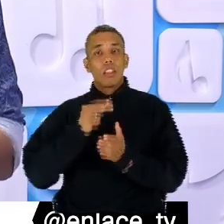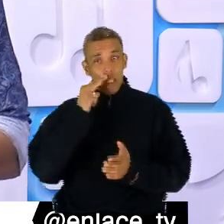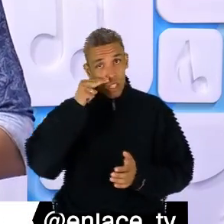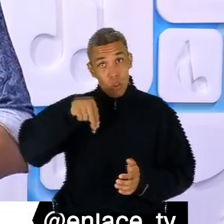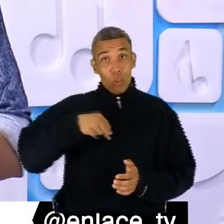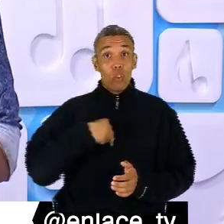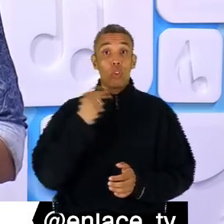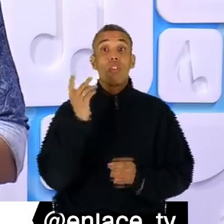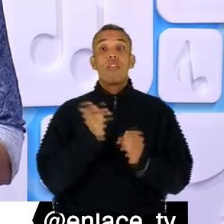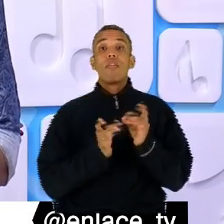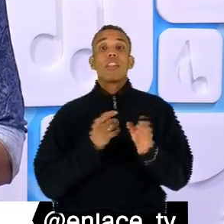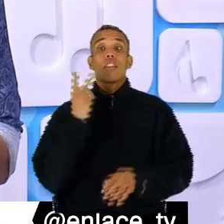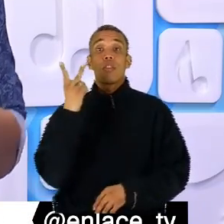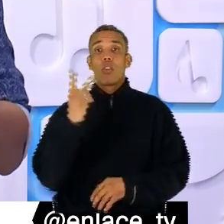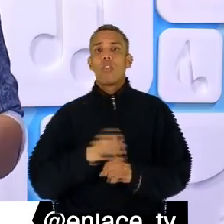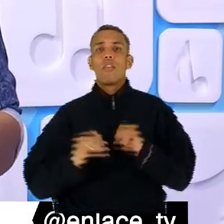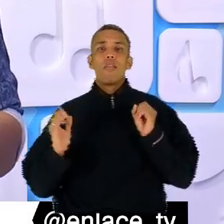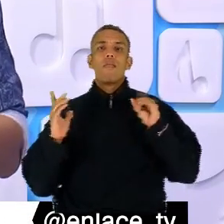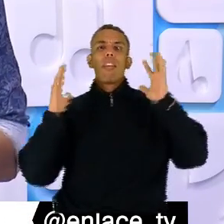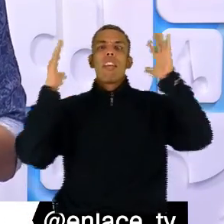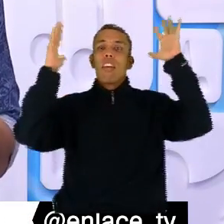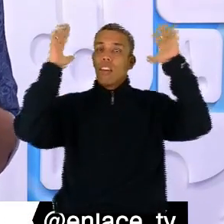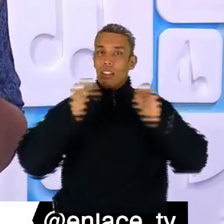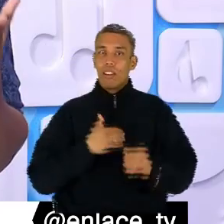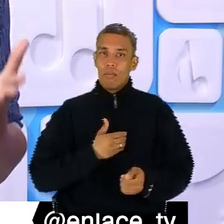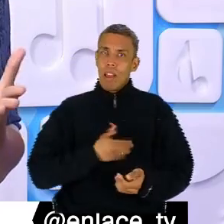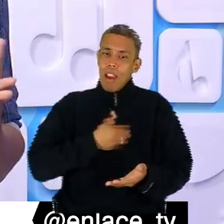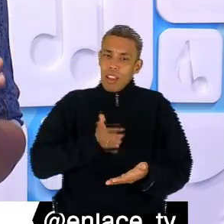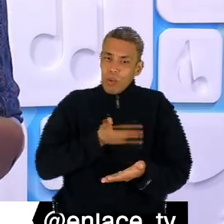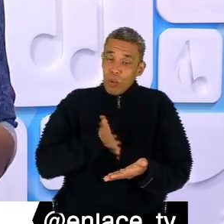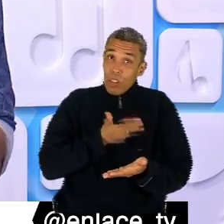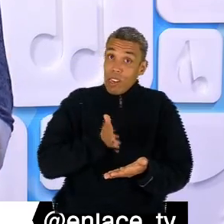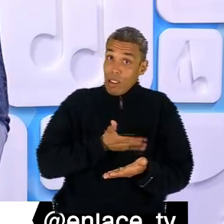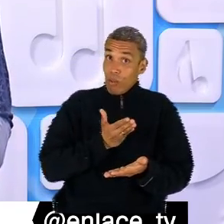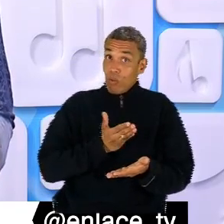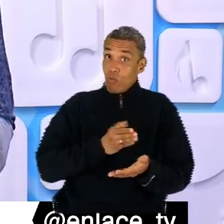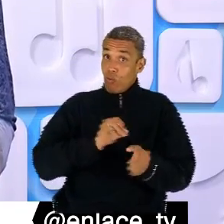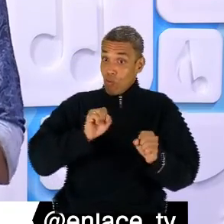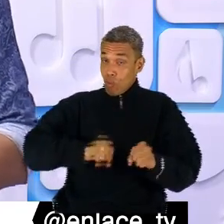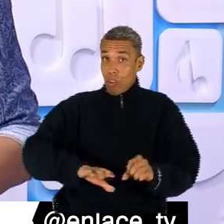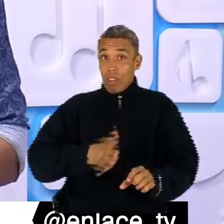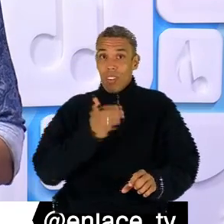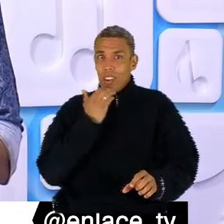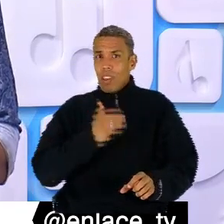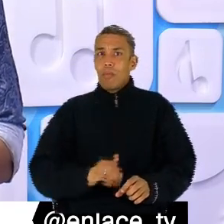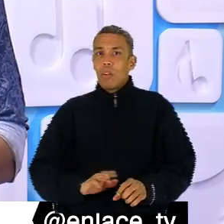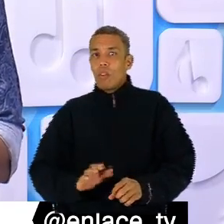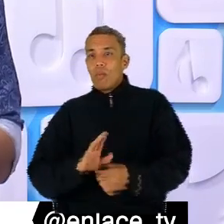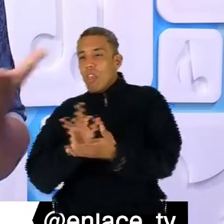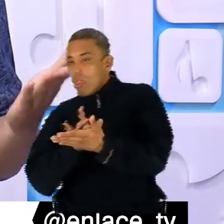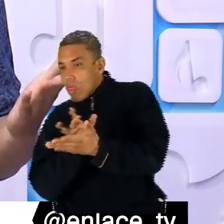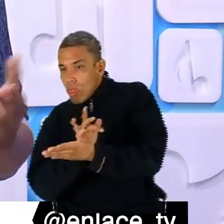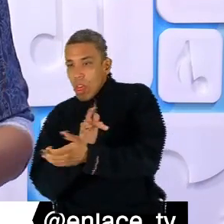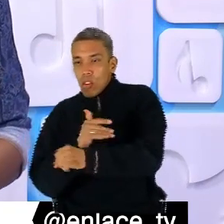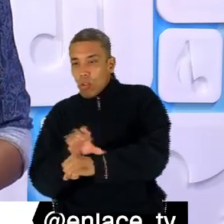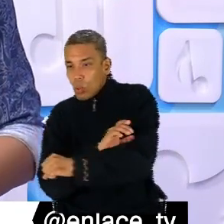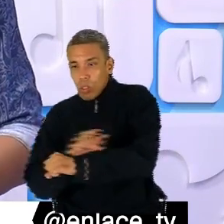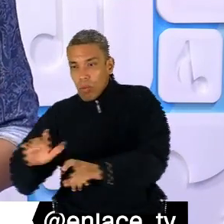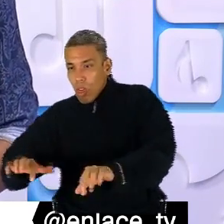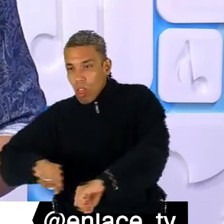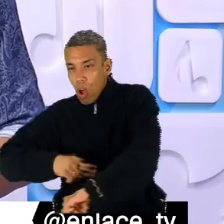de la tradicional Feria del Libro. Este es un espacio perfecto para que nos alejemos por un momento de la tecnología y